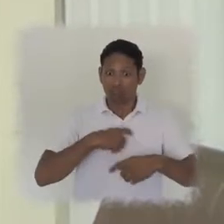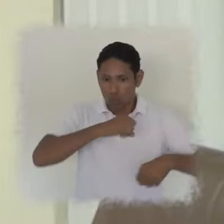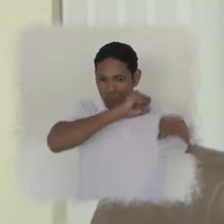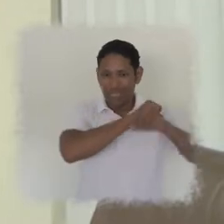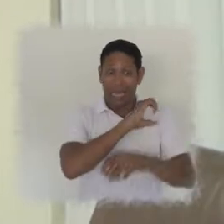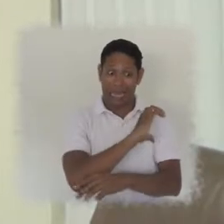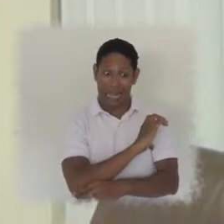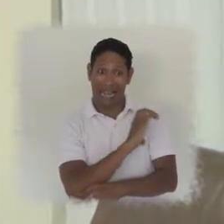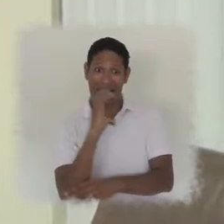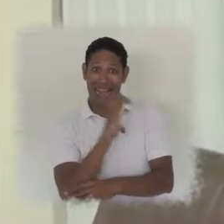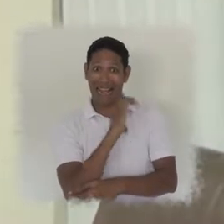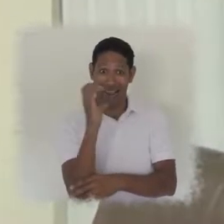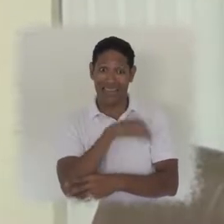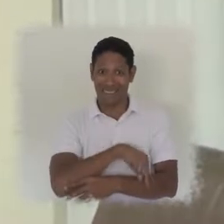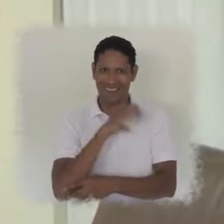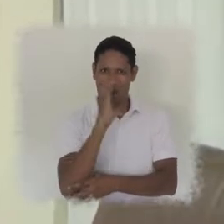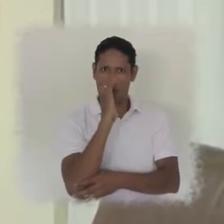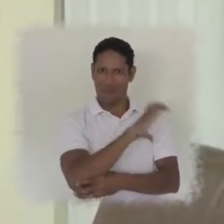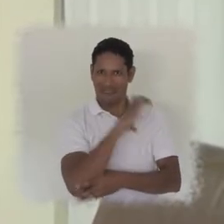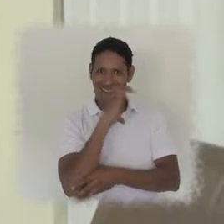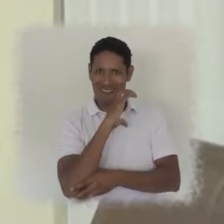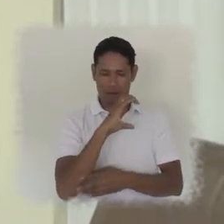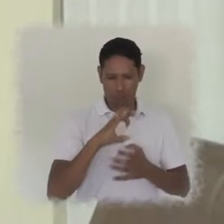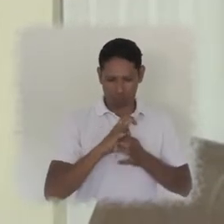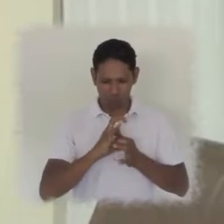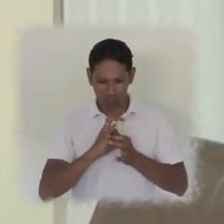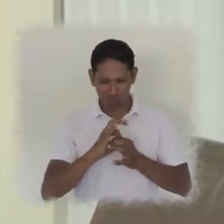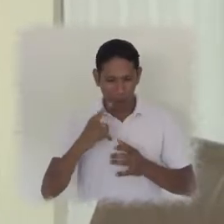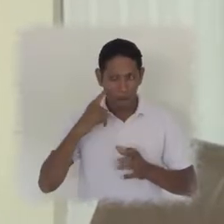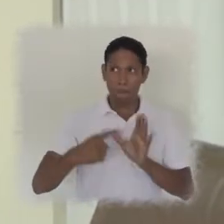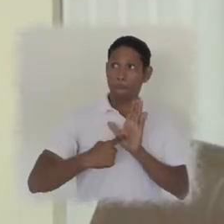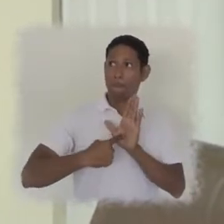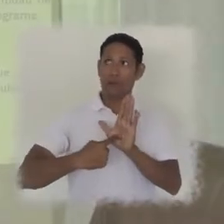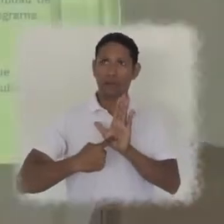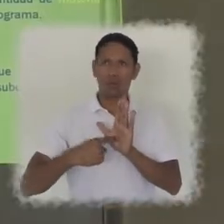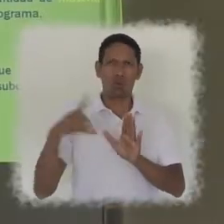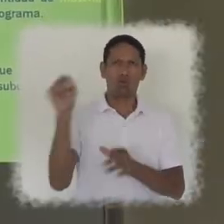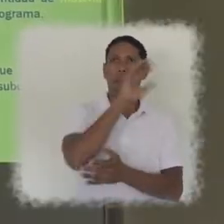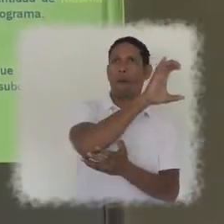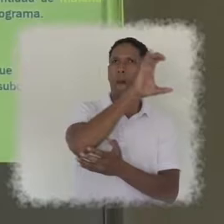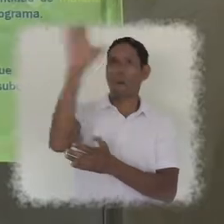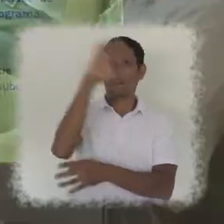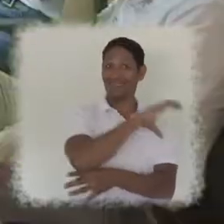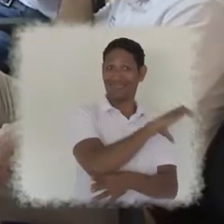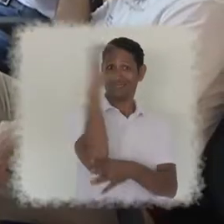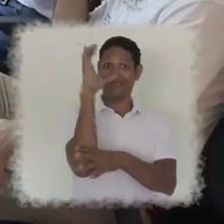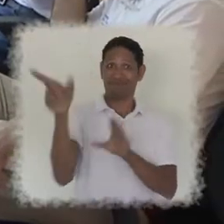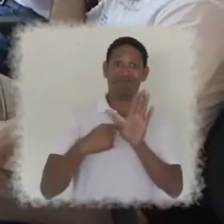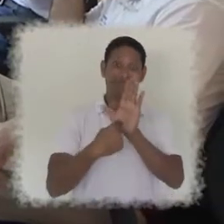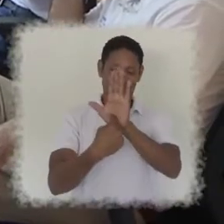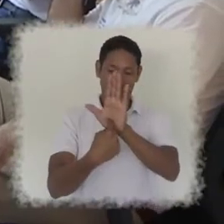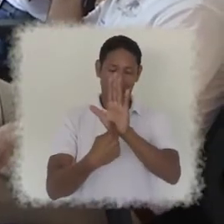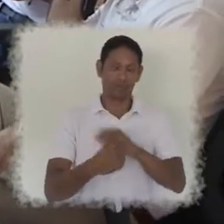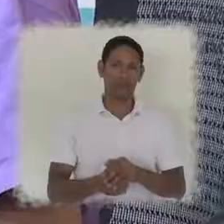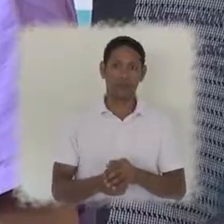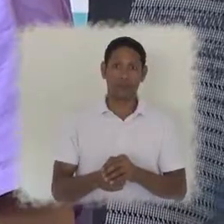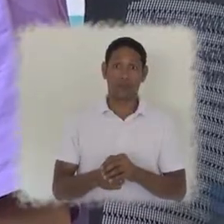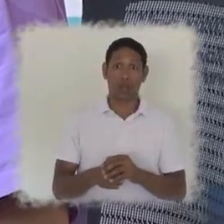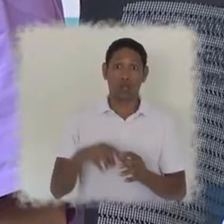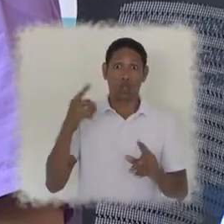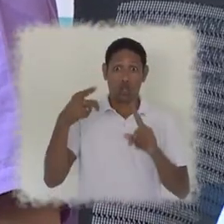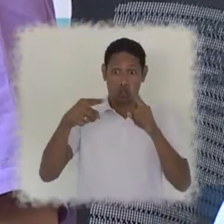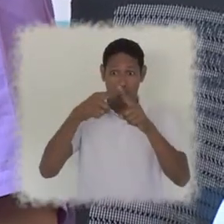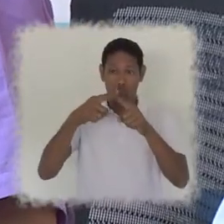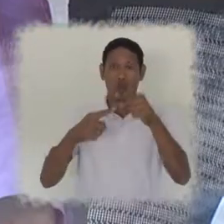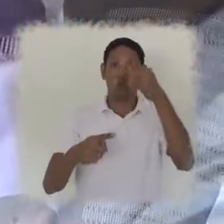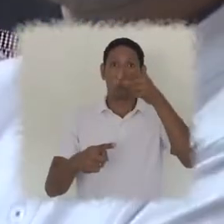nuestro posicionamiento en el Caribe, y no solo en el Caribe colombiano, sino en el Gran Caribe. El doctor Hugo Portela Guarín y el